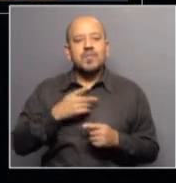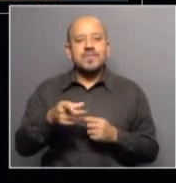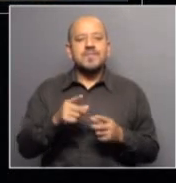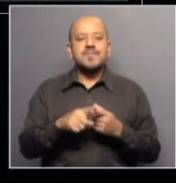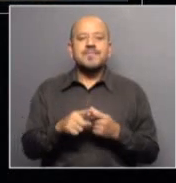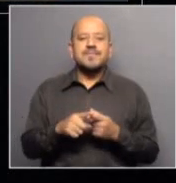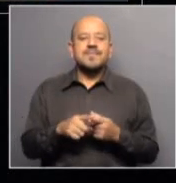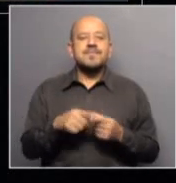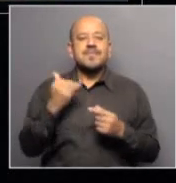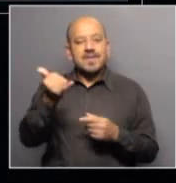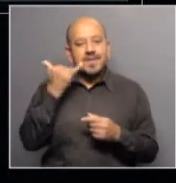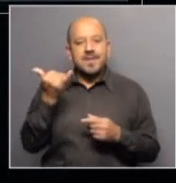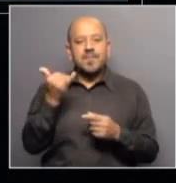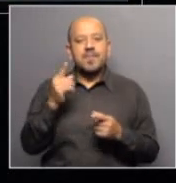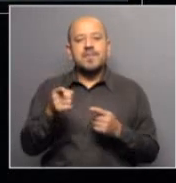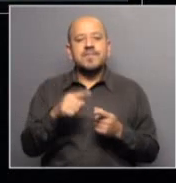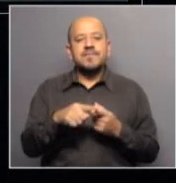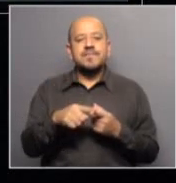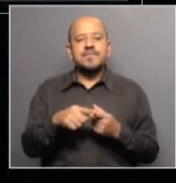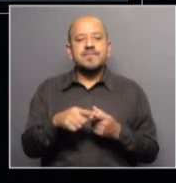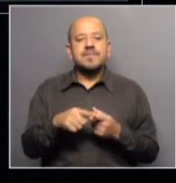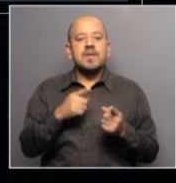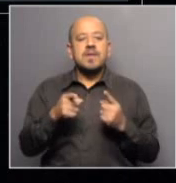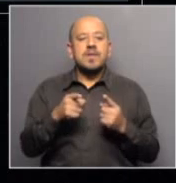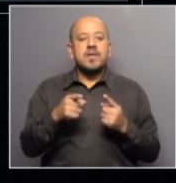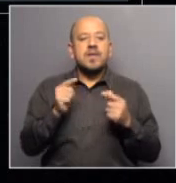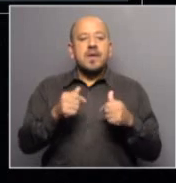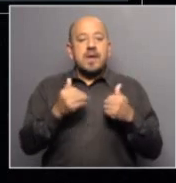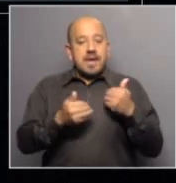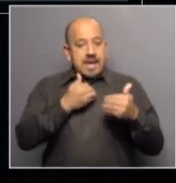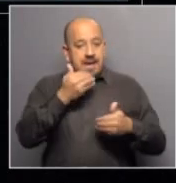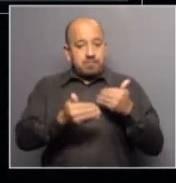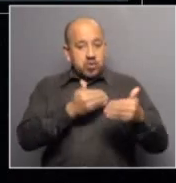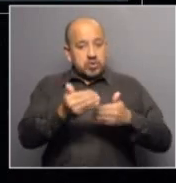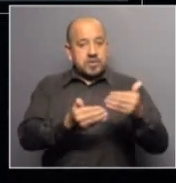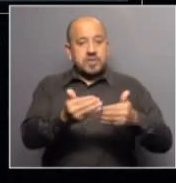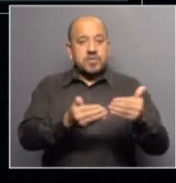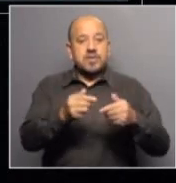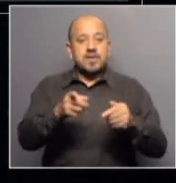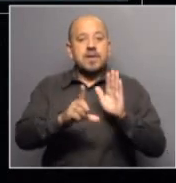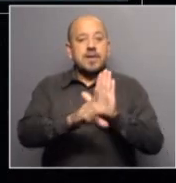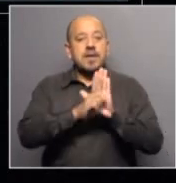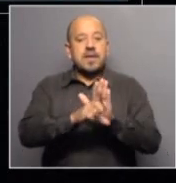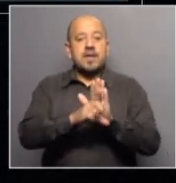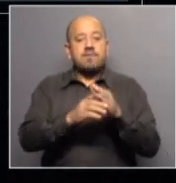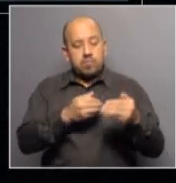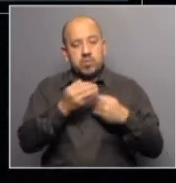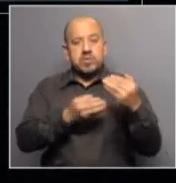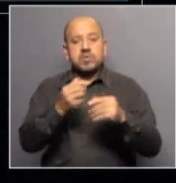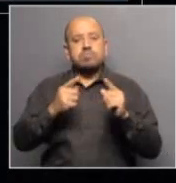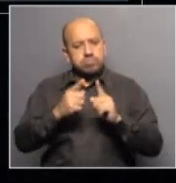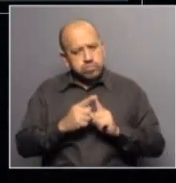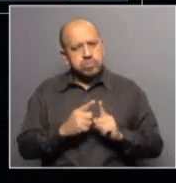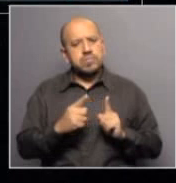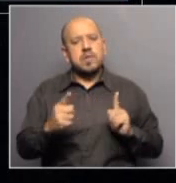tema, tanto tiempo. Como bien sabes, Milton, el proceso que desembocó en esta ley fue un proceso muy largo, que involucró